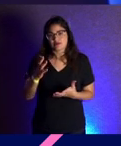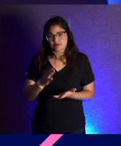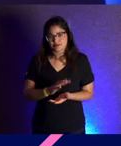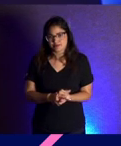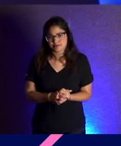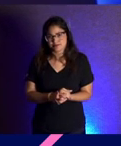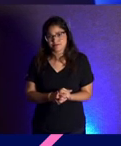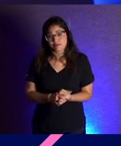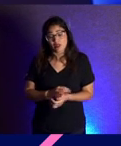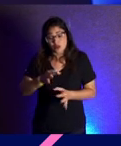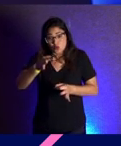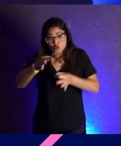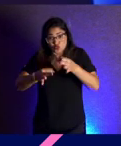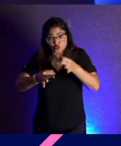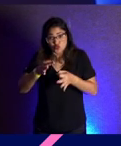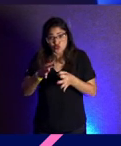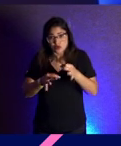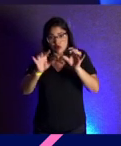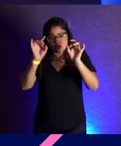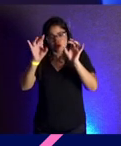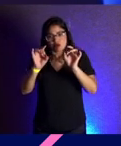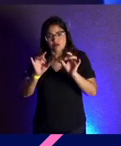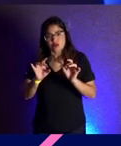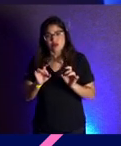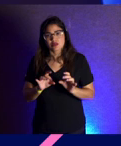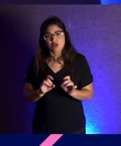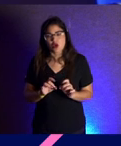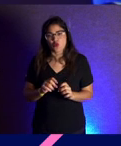PAC. Para este proyecto,